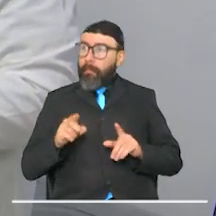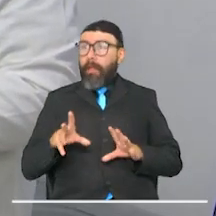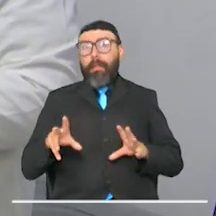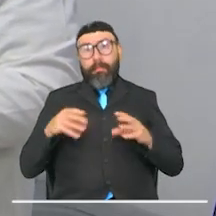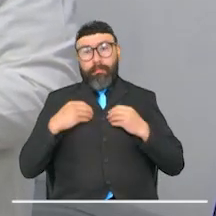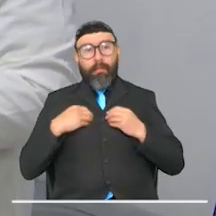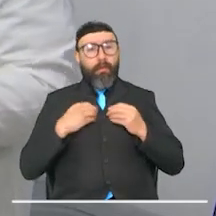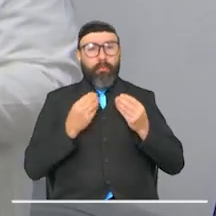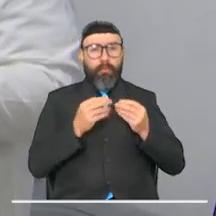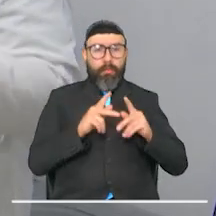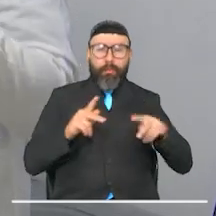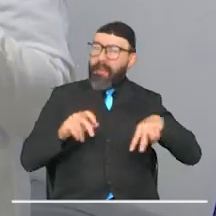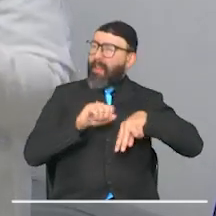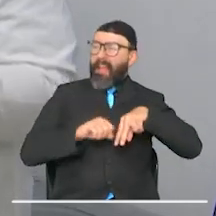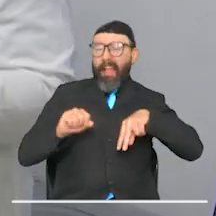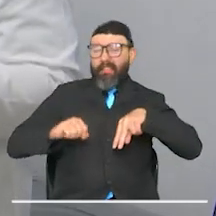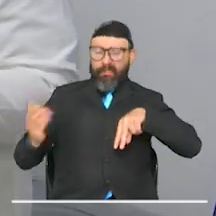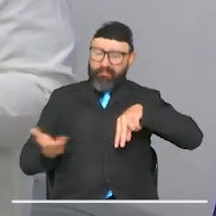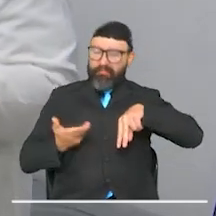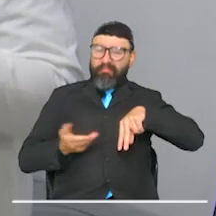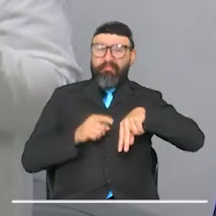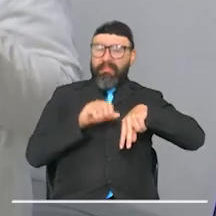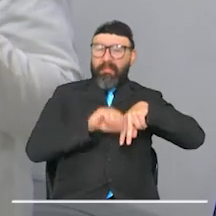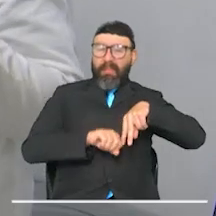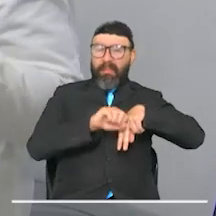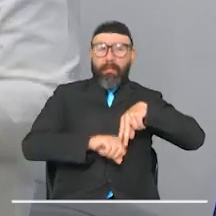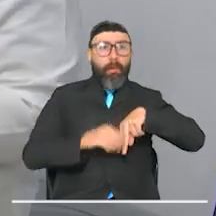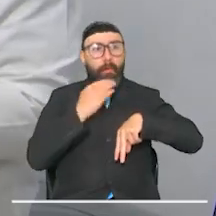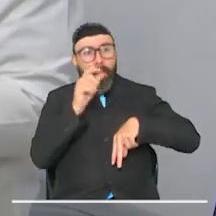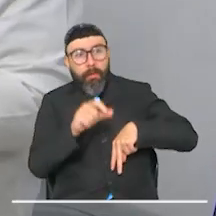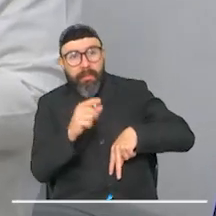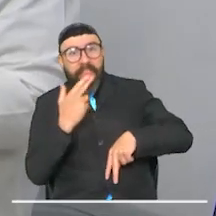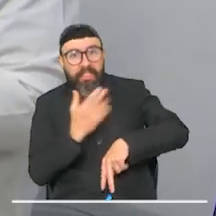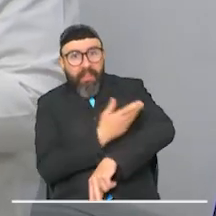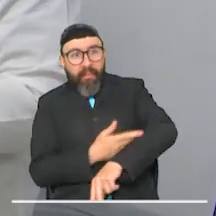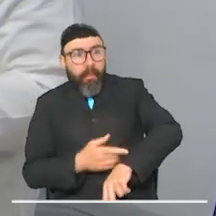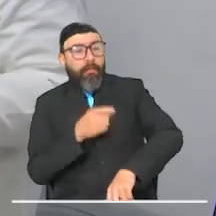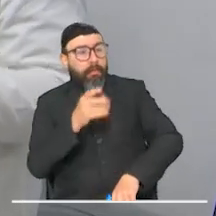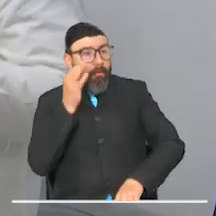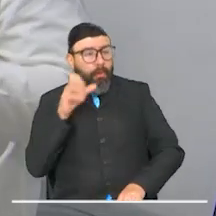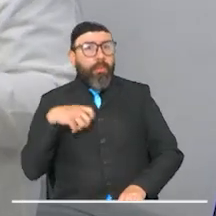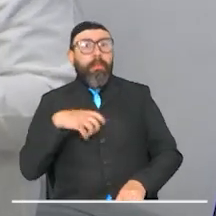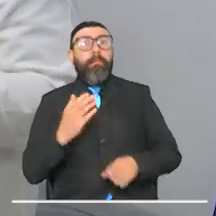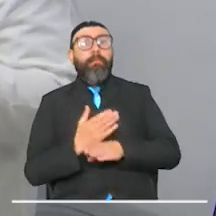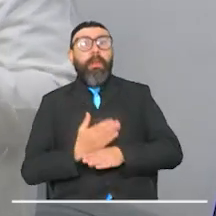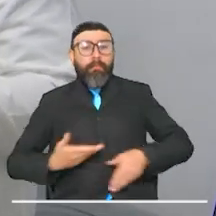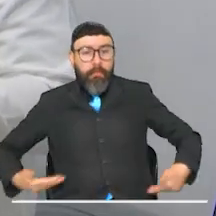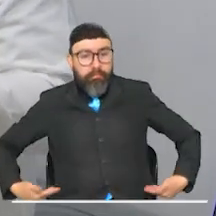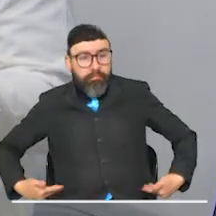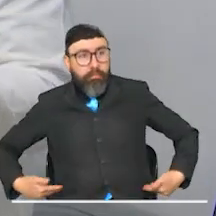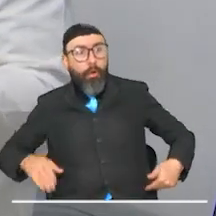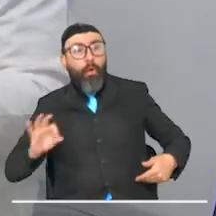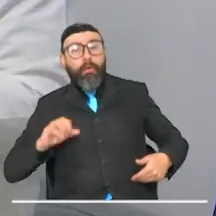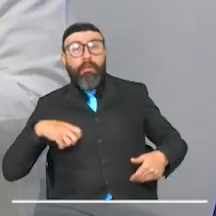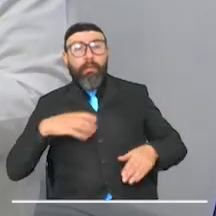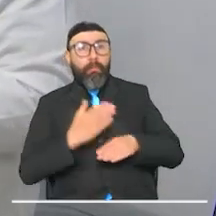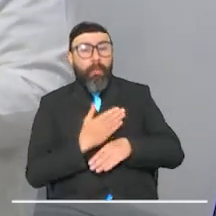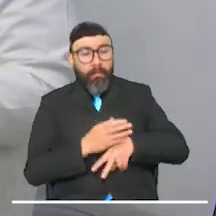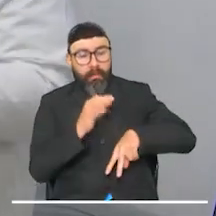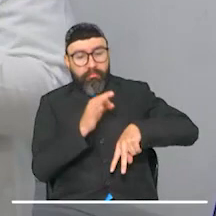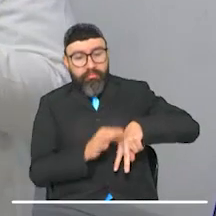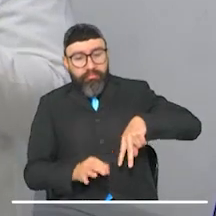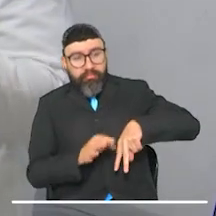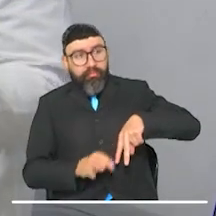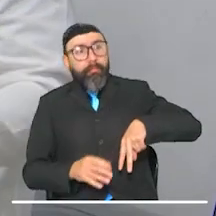los pacientes podemos ir a futuro un paciente diabético que tiene riesgo ejemplo de una insuficiencia renal que tiene riesgo de una insuficiencia arterial periférica